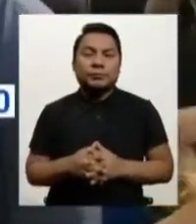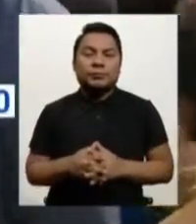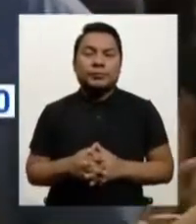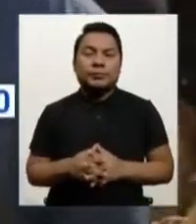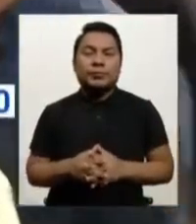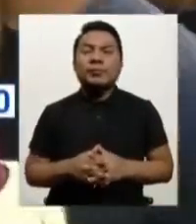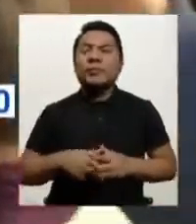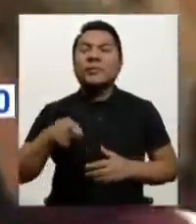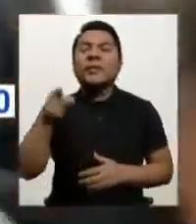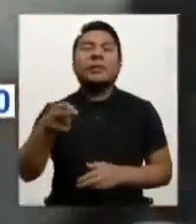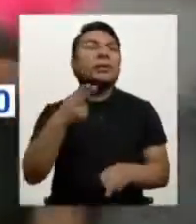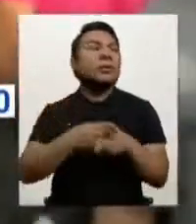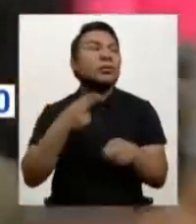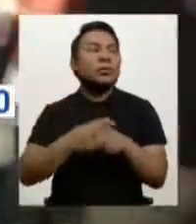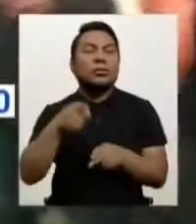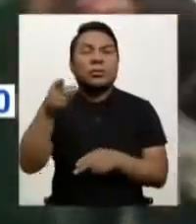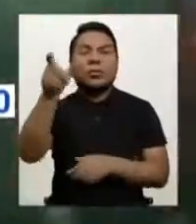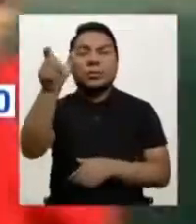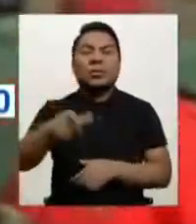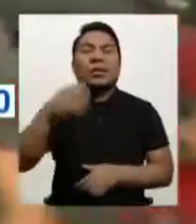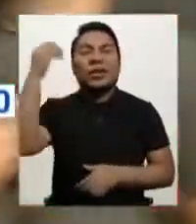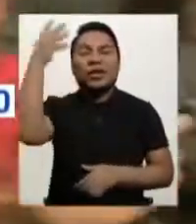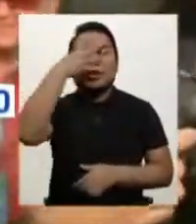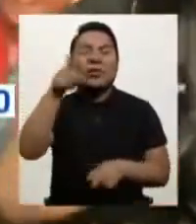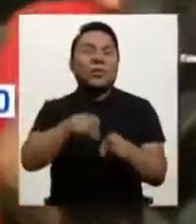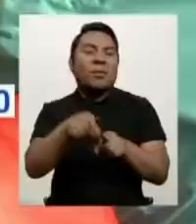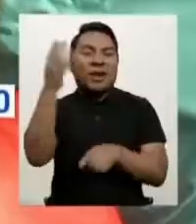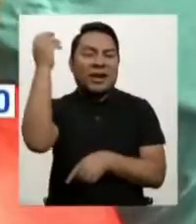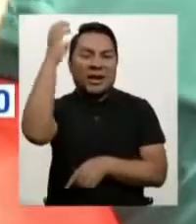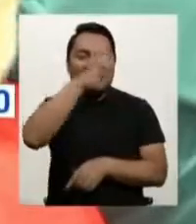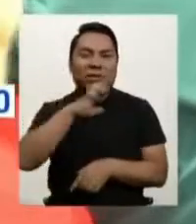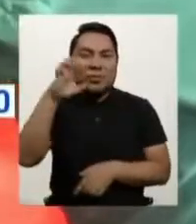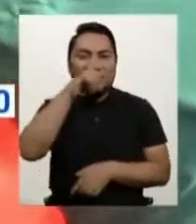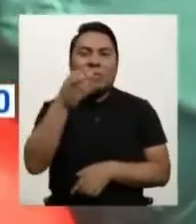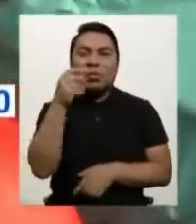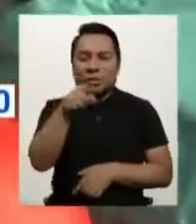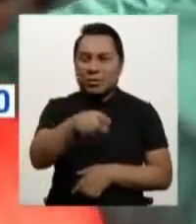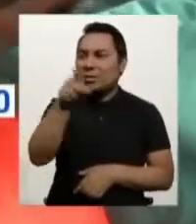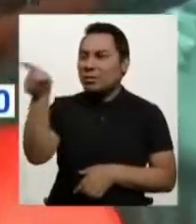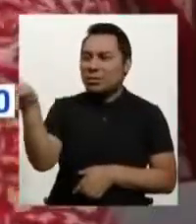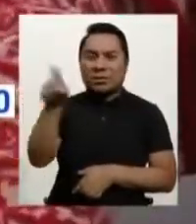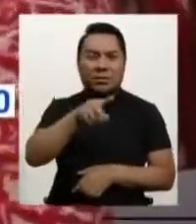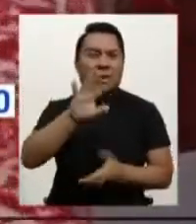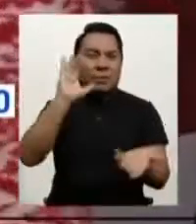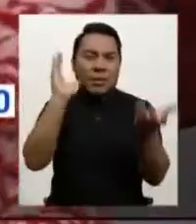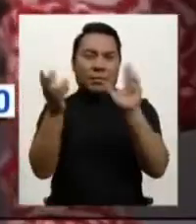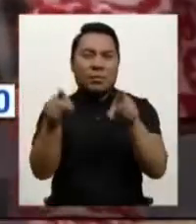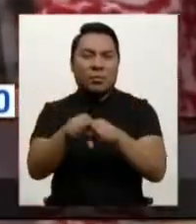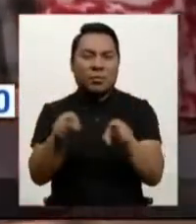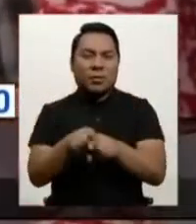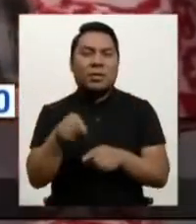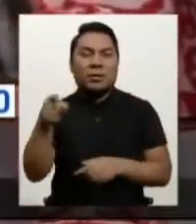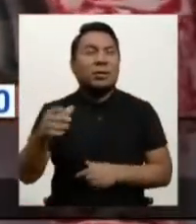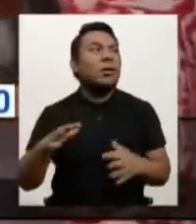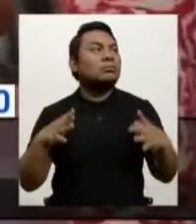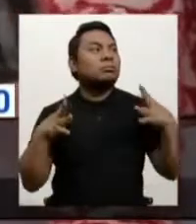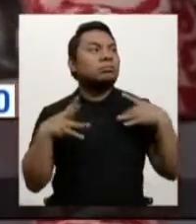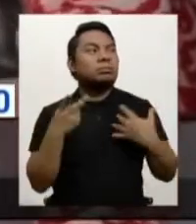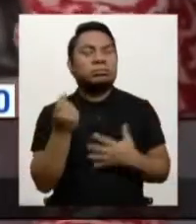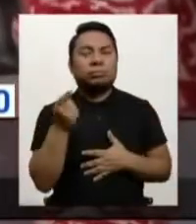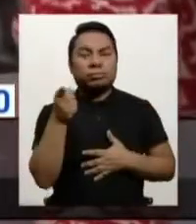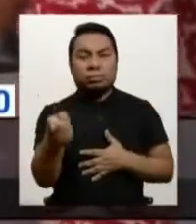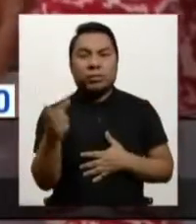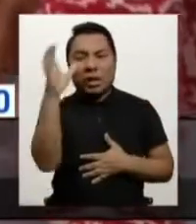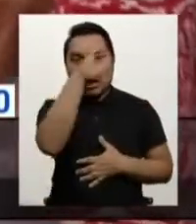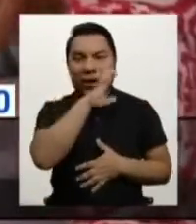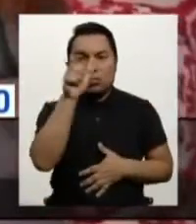Le llaman el Donald Trump checo y es que ambos tienen muchos parecidos políticos y financieros. El multimillonario Andrei Babis ganó con